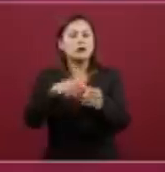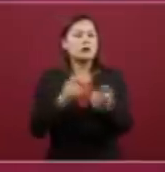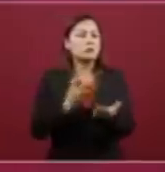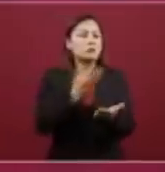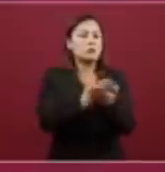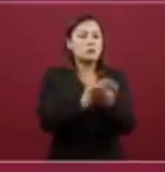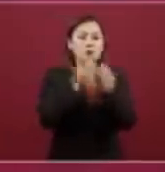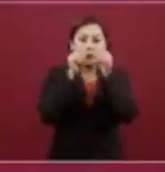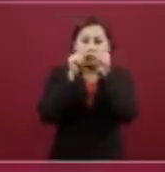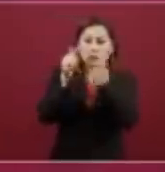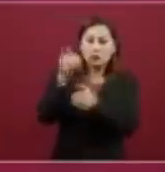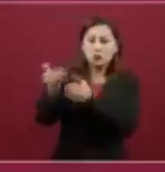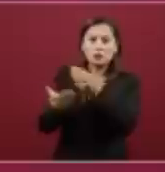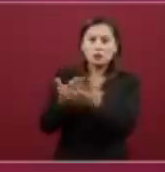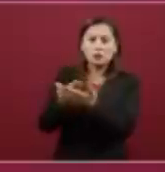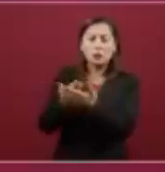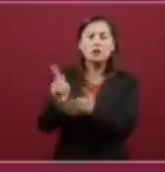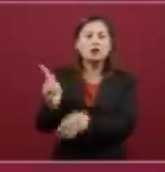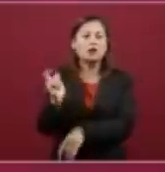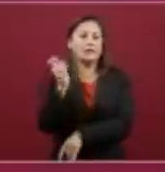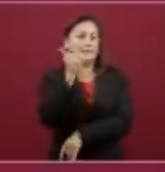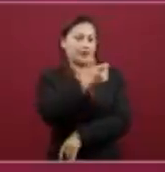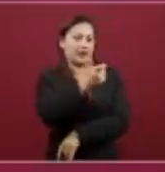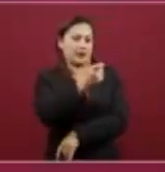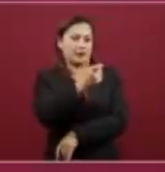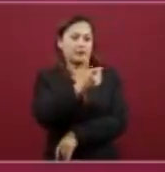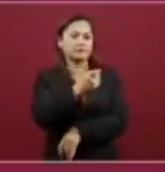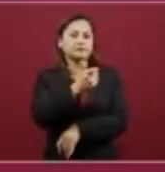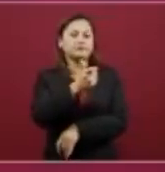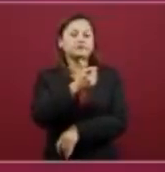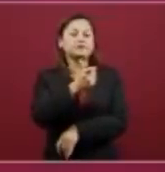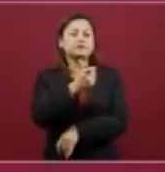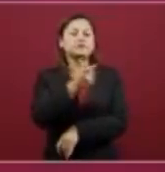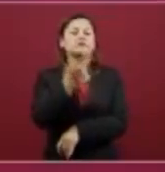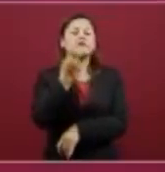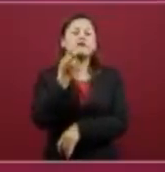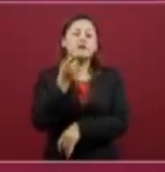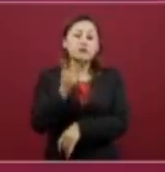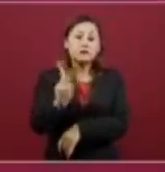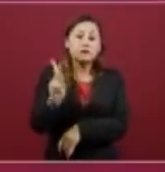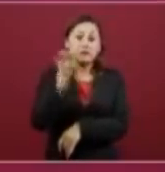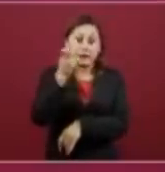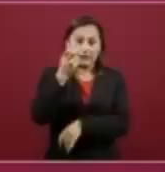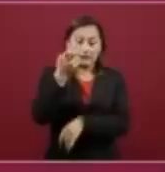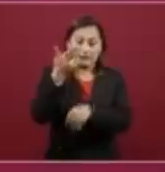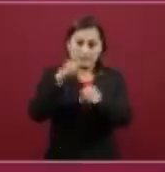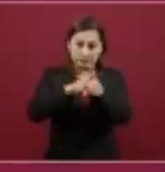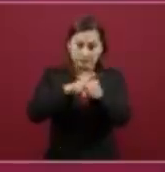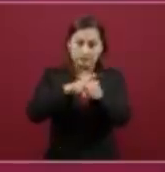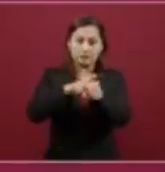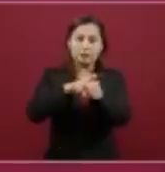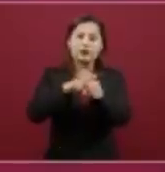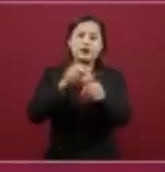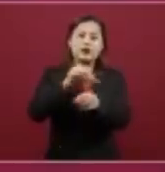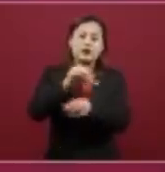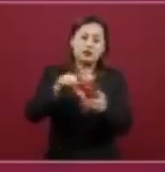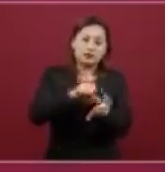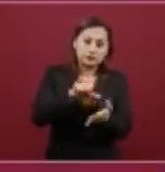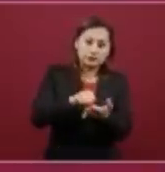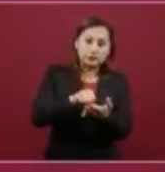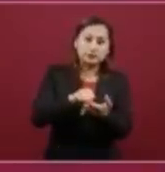Bueno, este servicio, más los servicios de salud de los estados, queremos